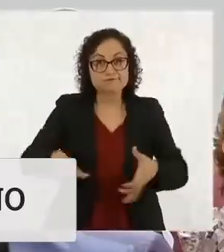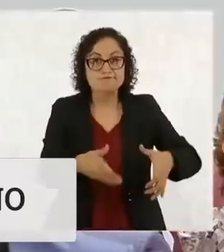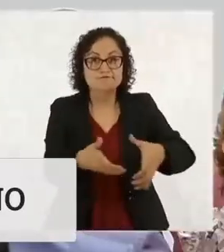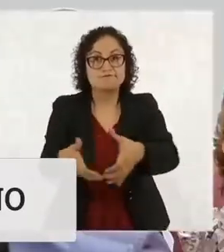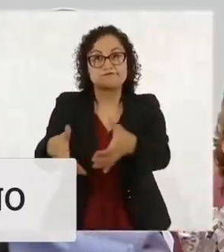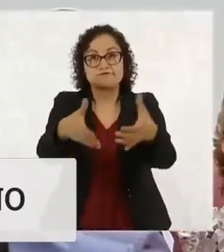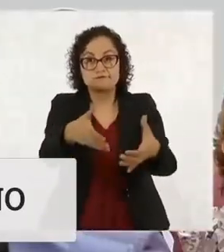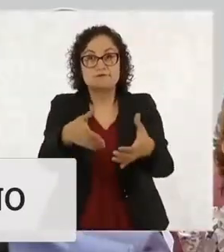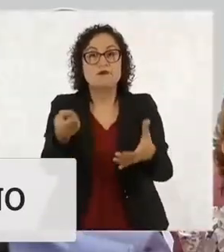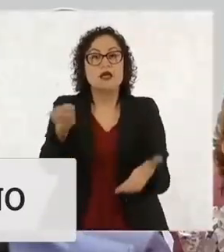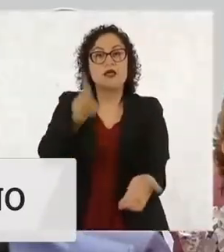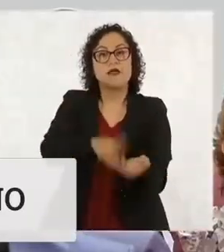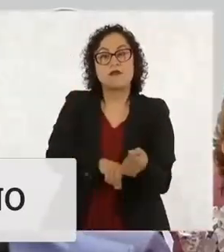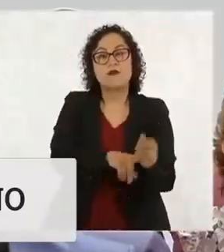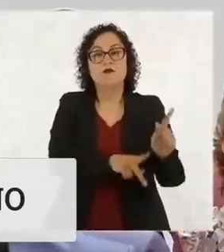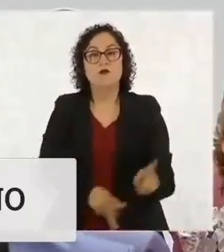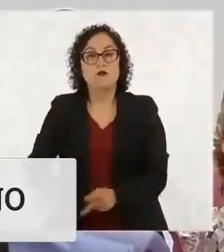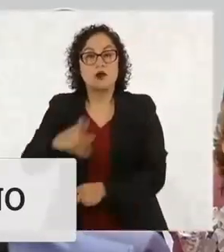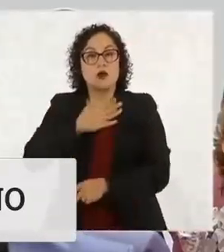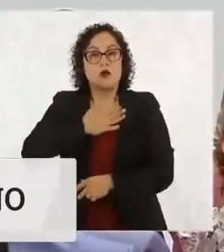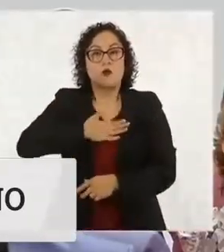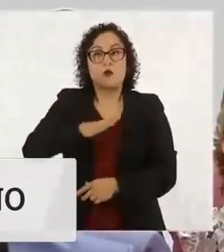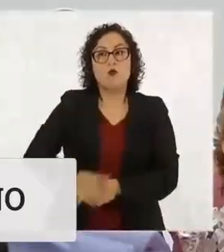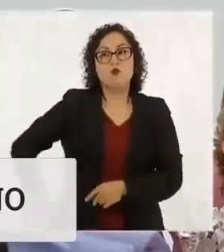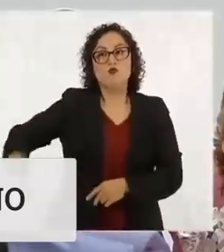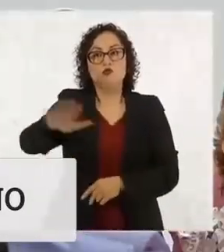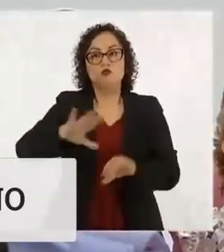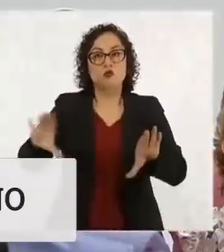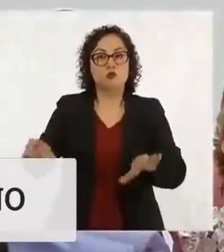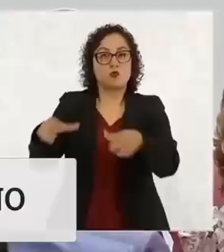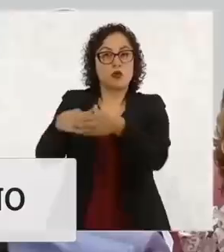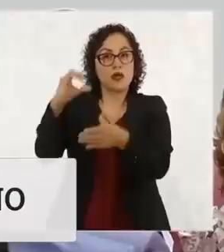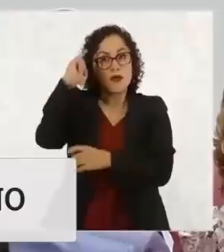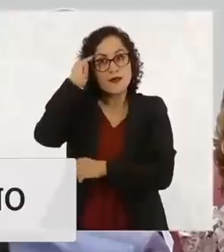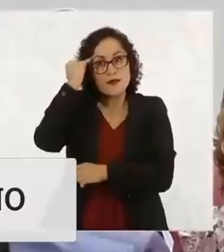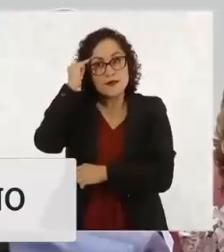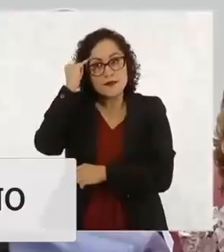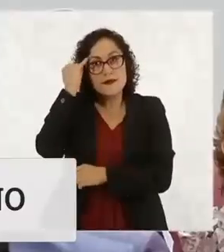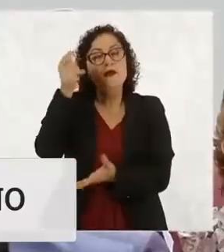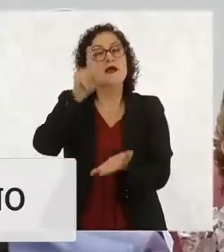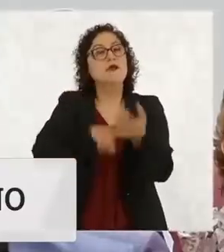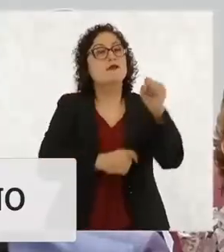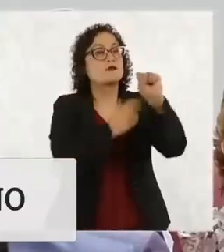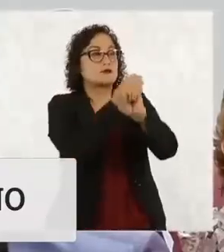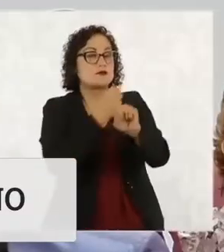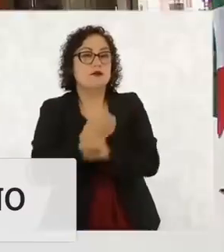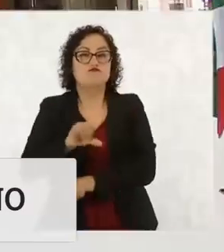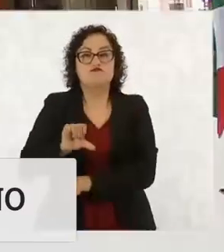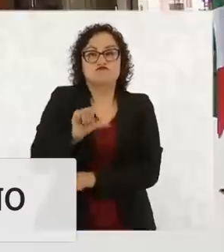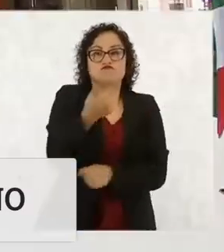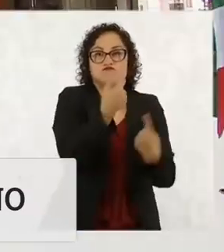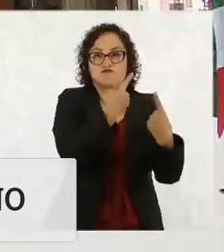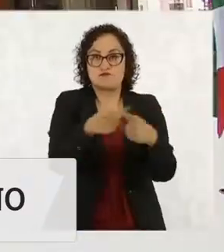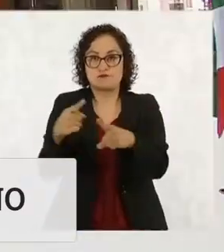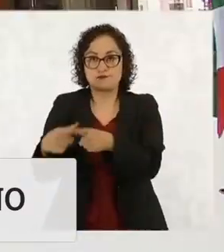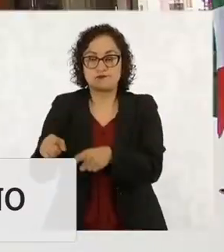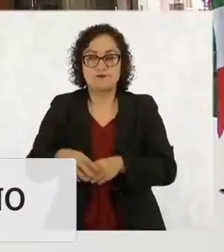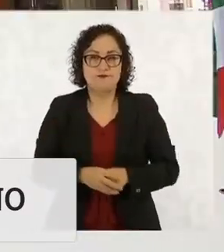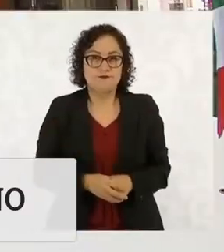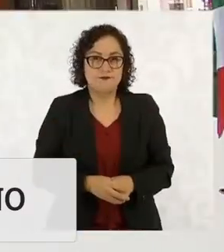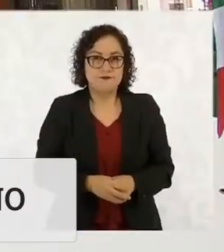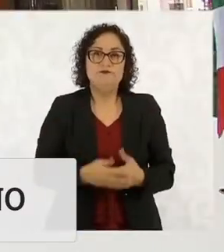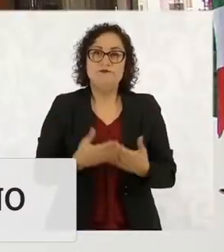los planes de justicia de comunidades y pueblos indígenas en 11 estados del país. Estamos